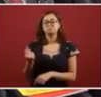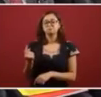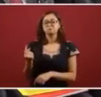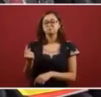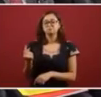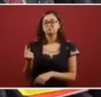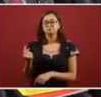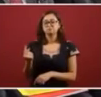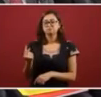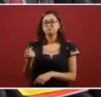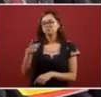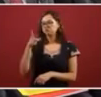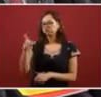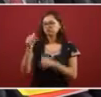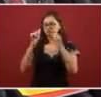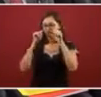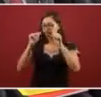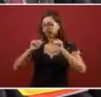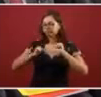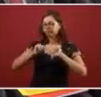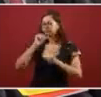no le hacía caso,